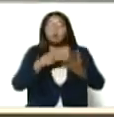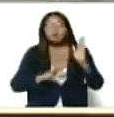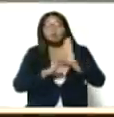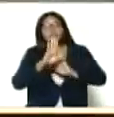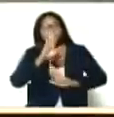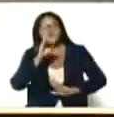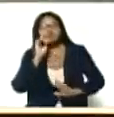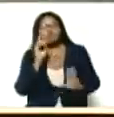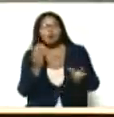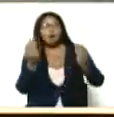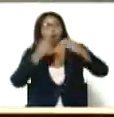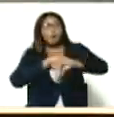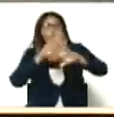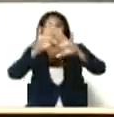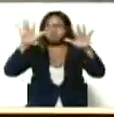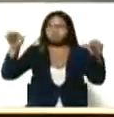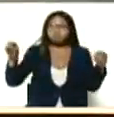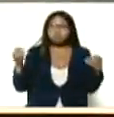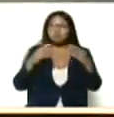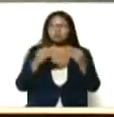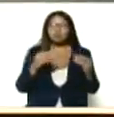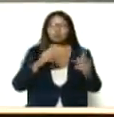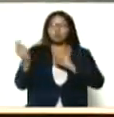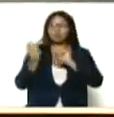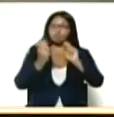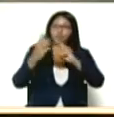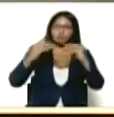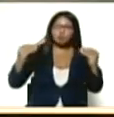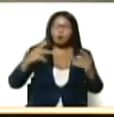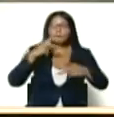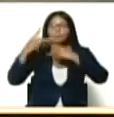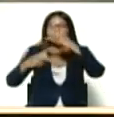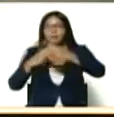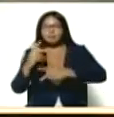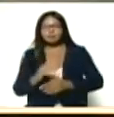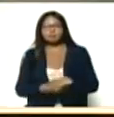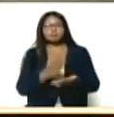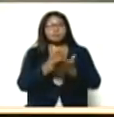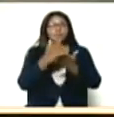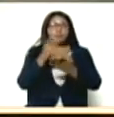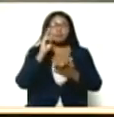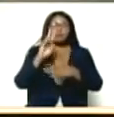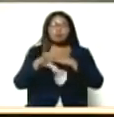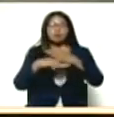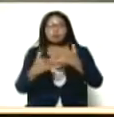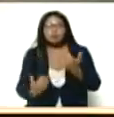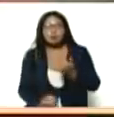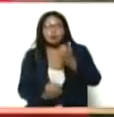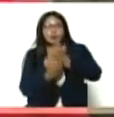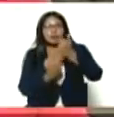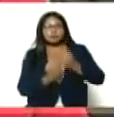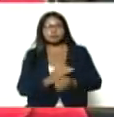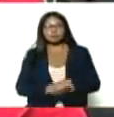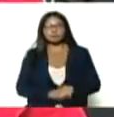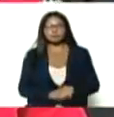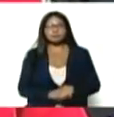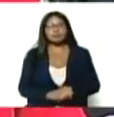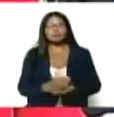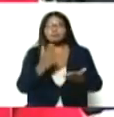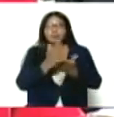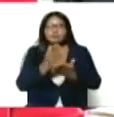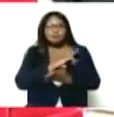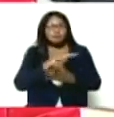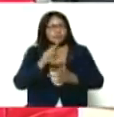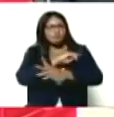consulta democrática, siempre en debate político. Siempre escuchando a las bases. Siempre construyendo